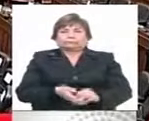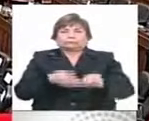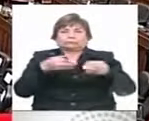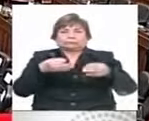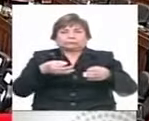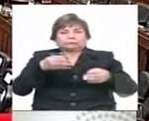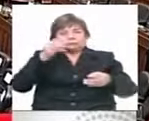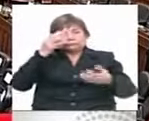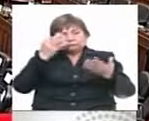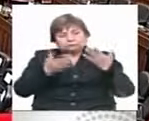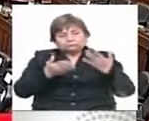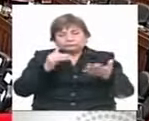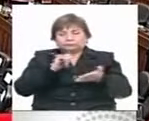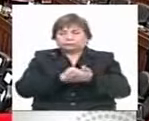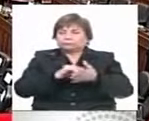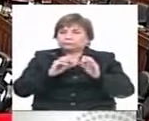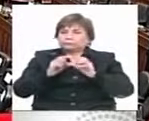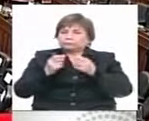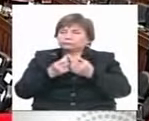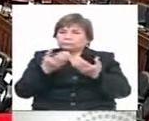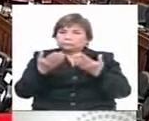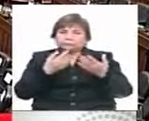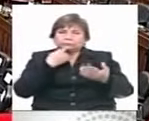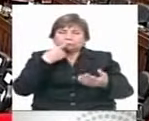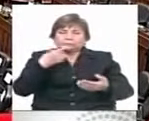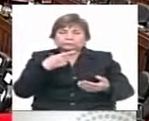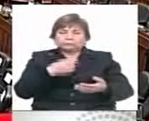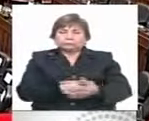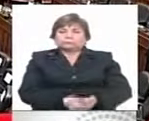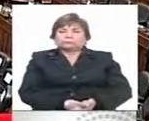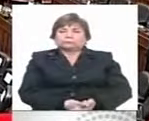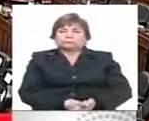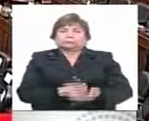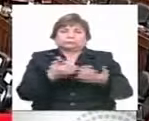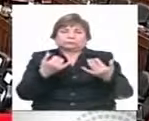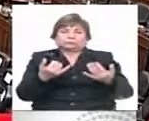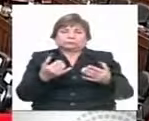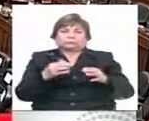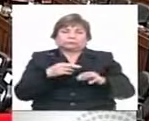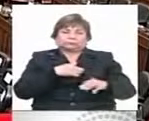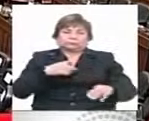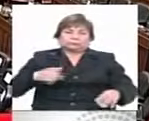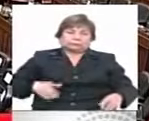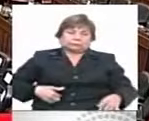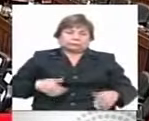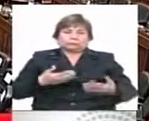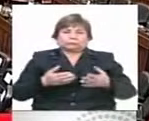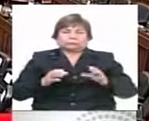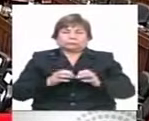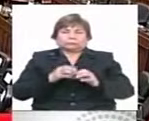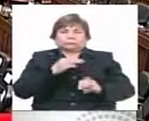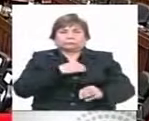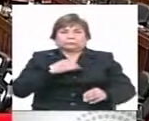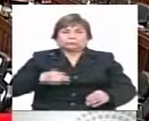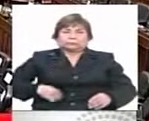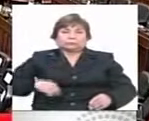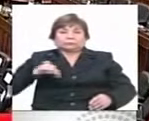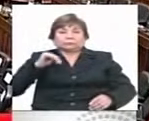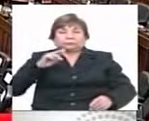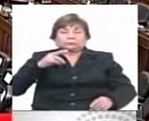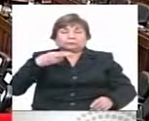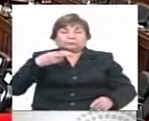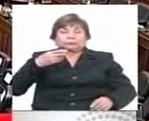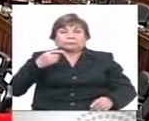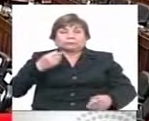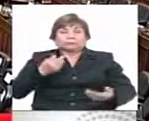la exposición en pleno de lo que manifestará el día de hoy la presidenta del Consejo de Ministros, Mirta Vázquez,